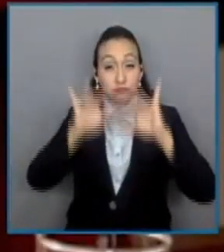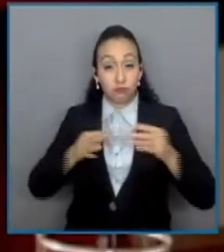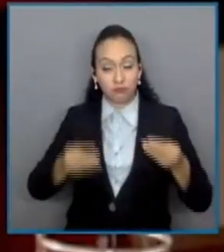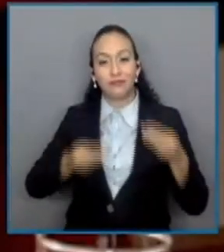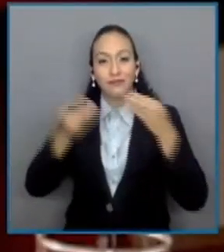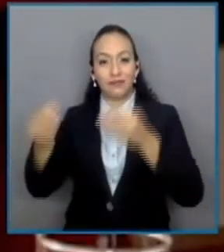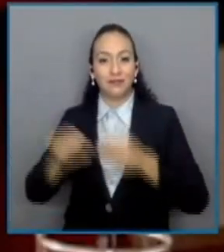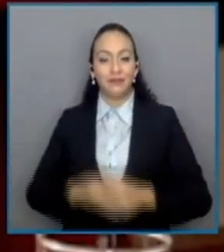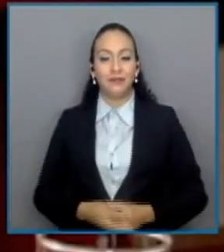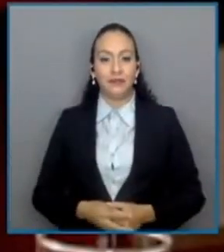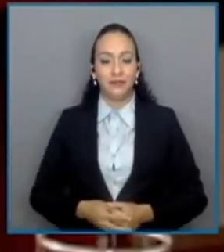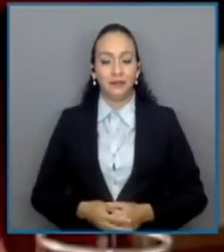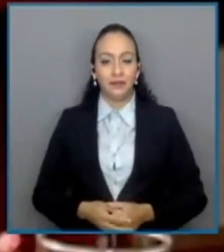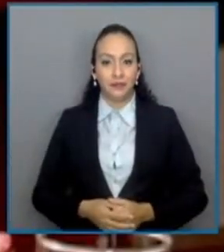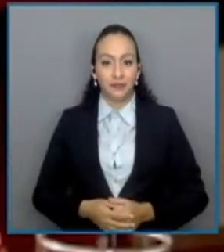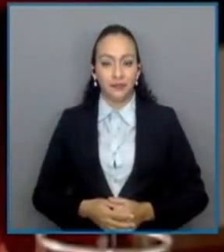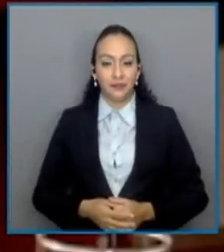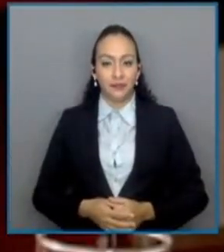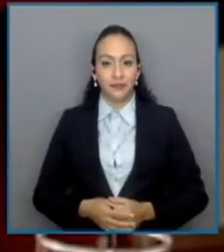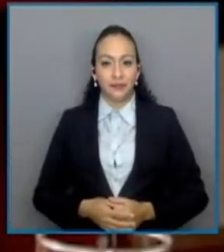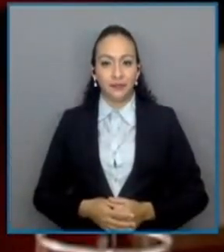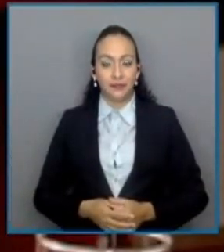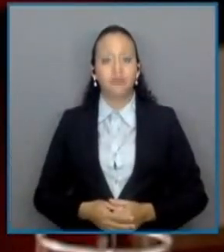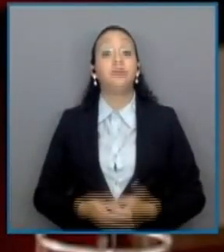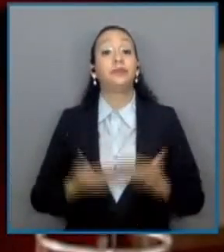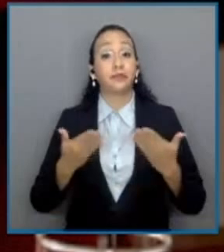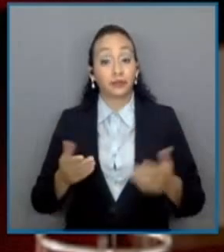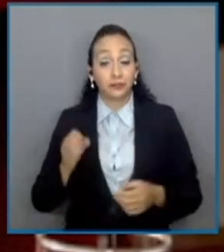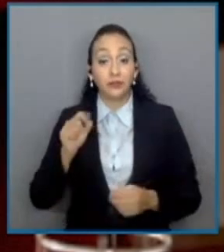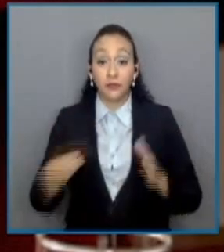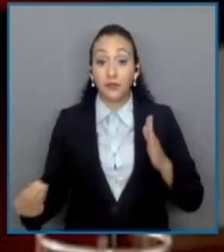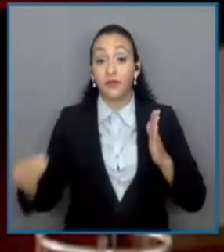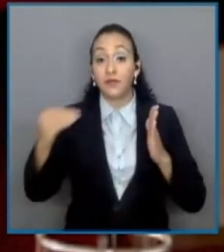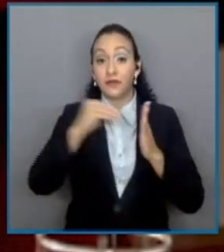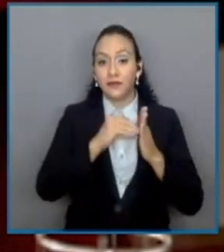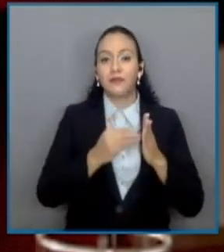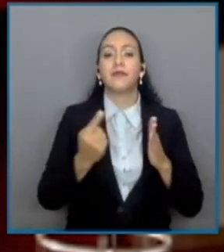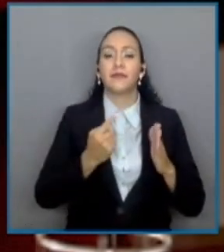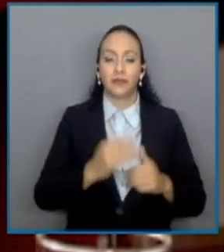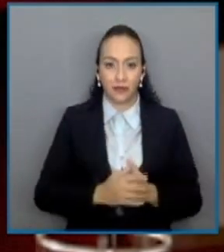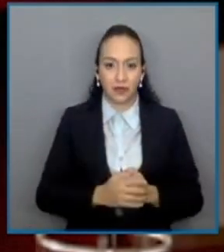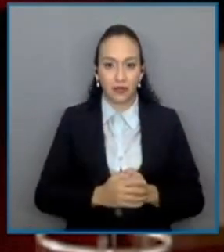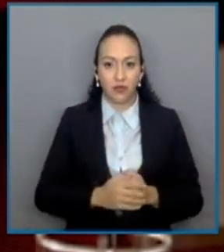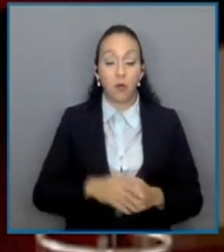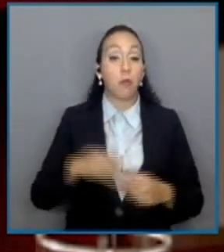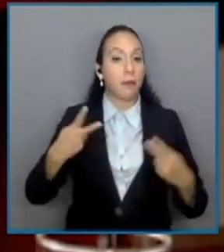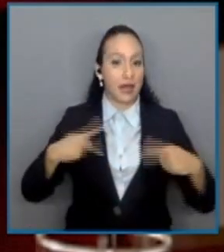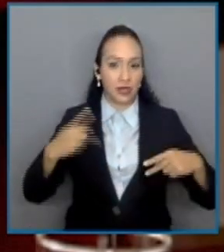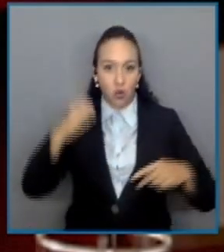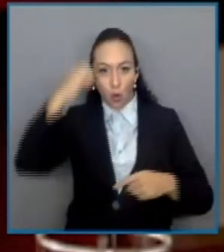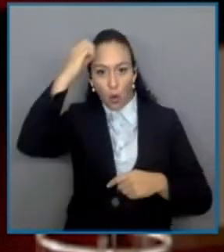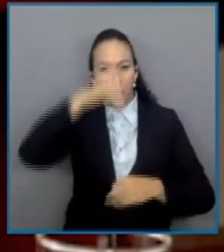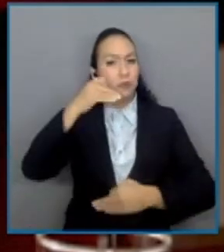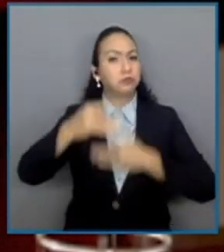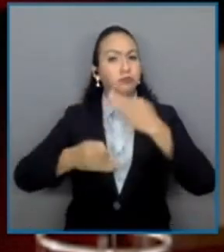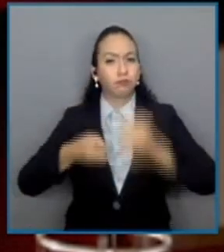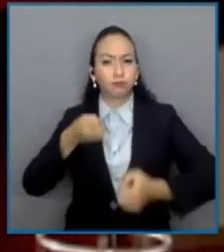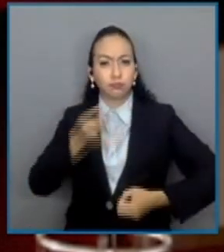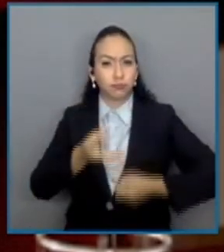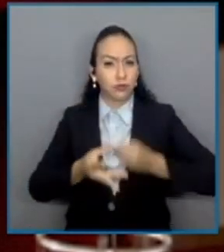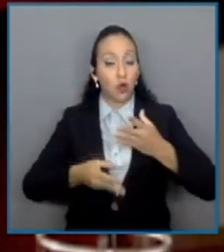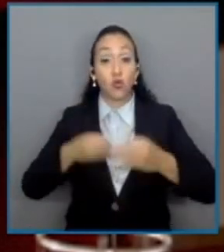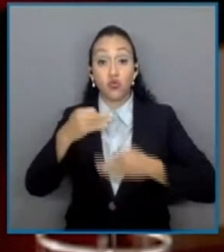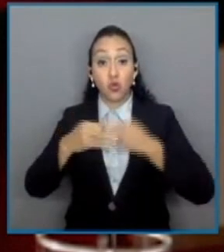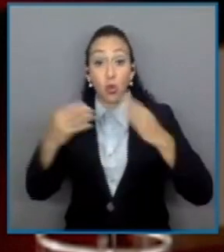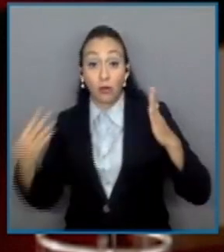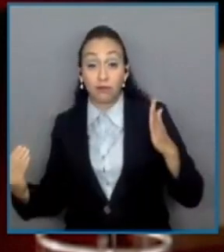Pero aparte vamos a establecer las preocupaciones con relación a la iniciativa que se está